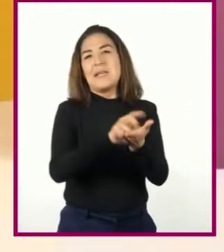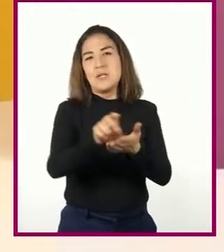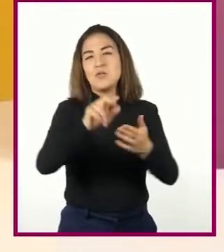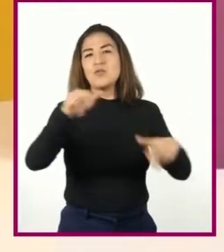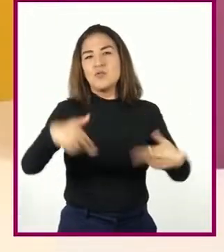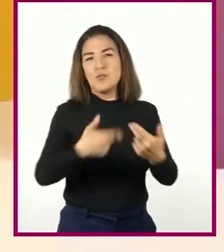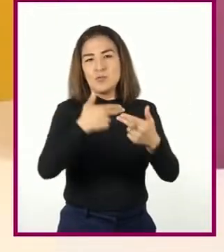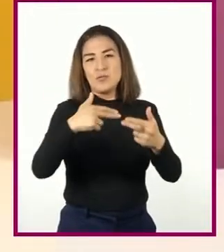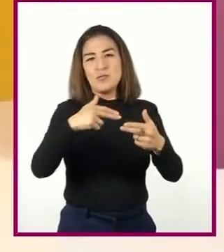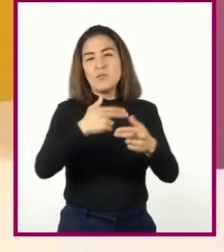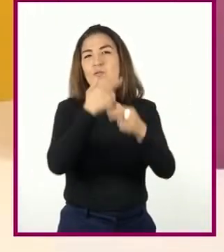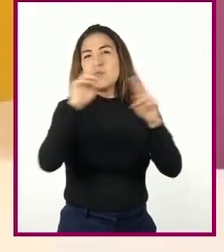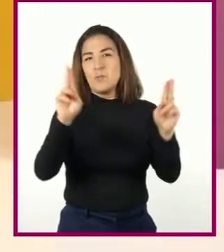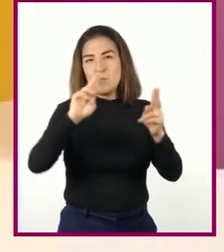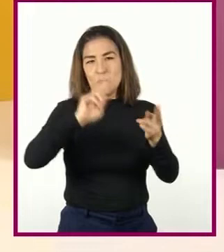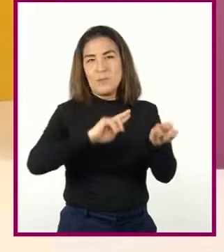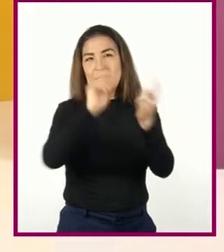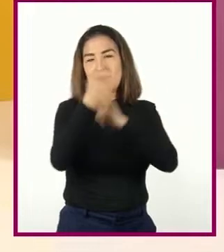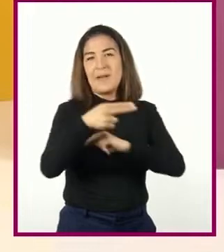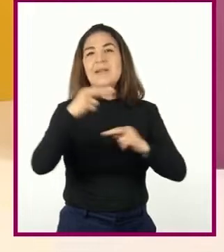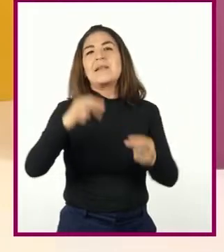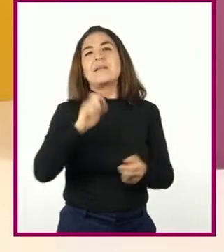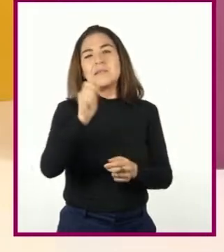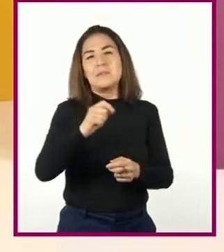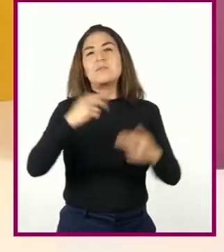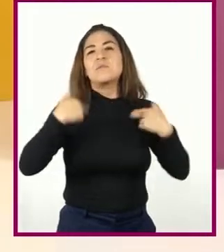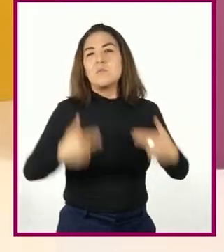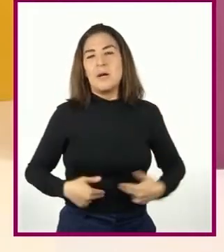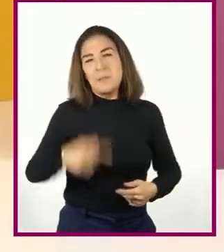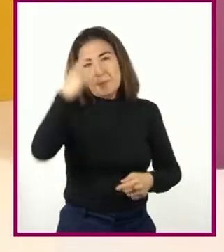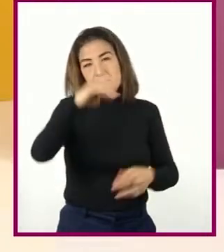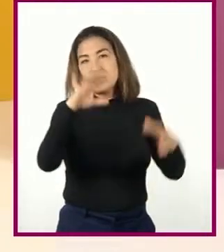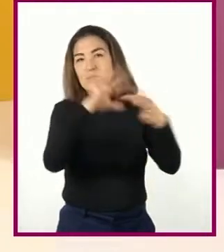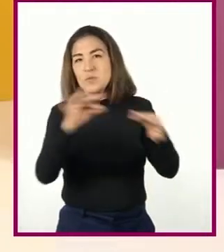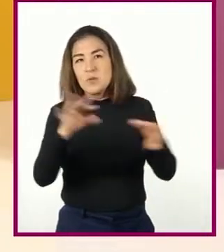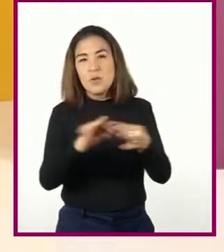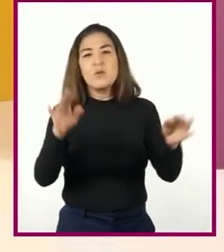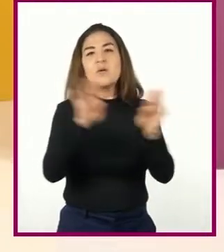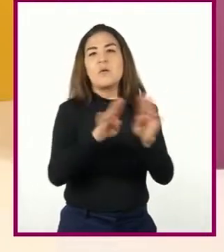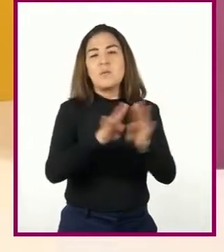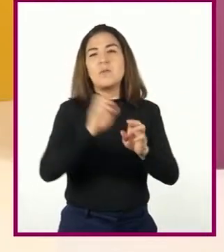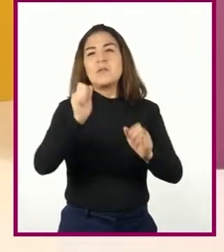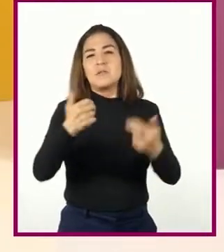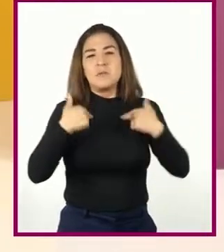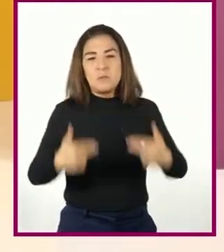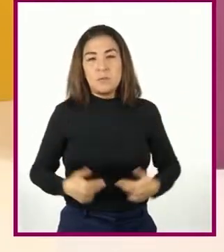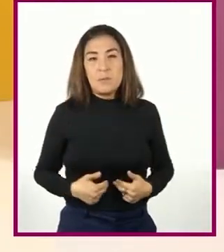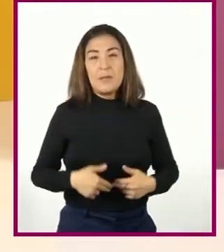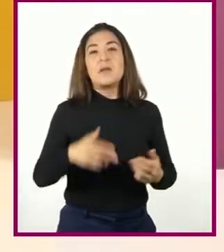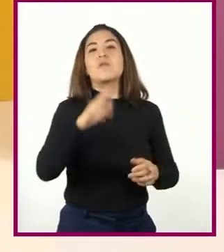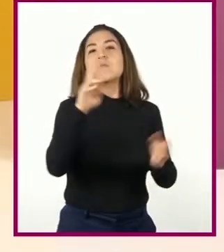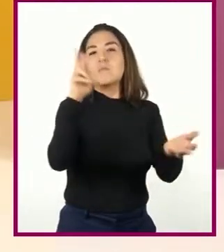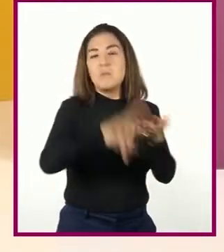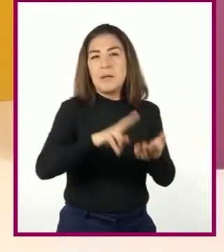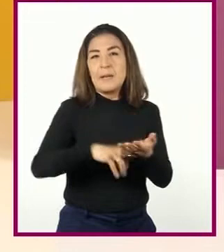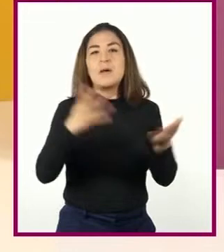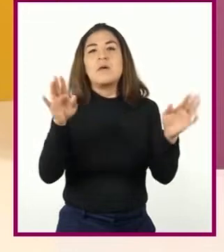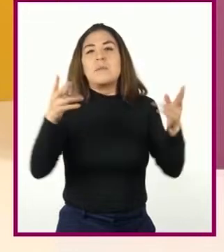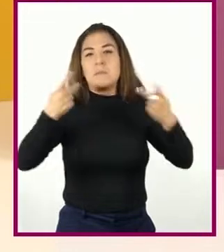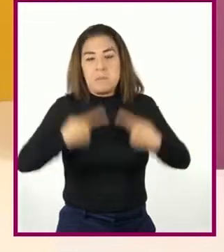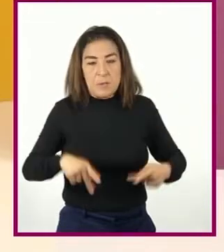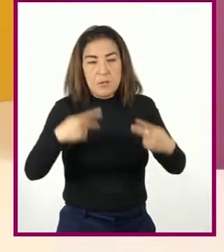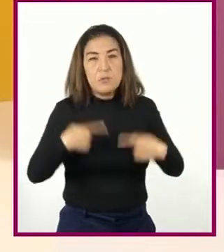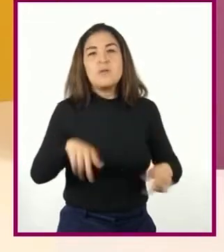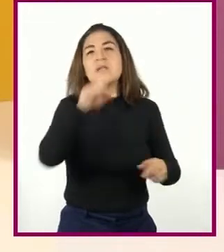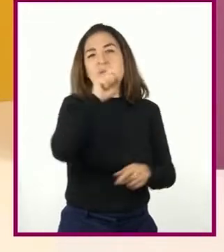Humanos. Esto significa que la libertad es para todos los seres humanos. Por otro lado, nuestro valor como personas, o lo